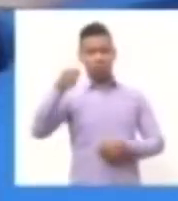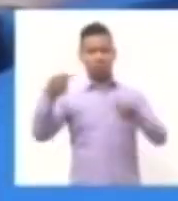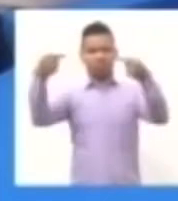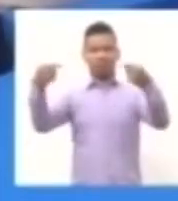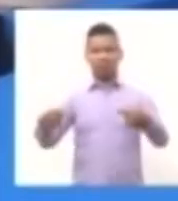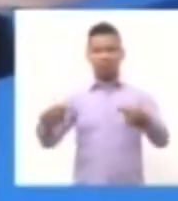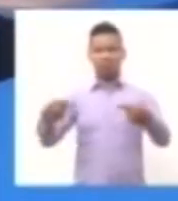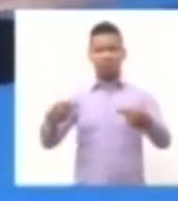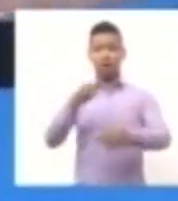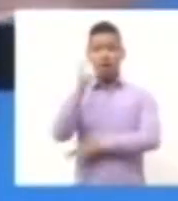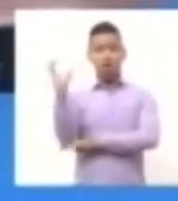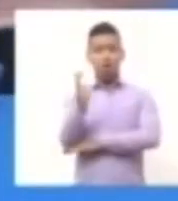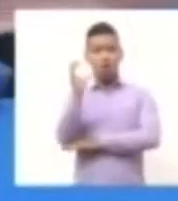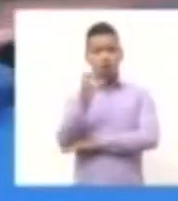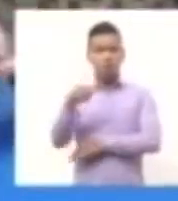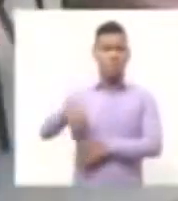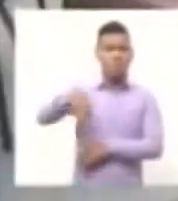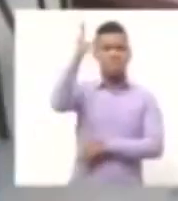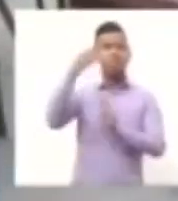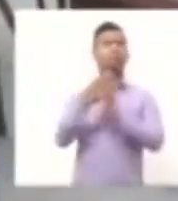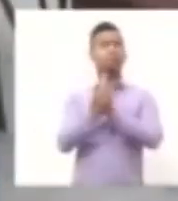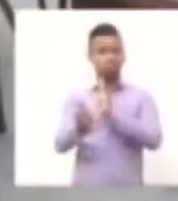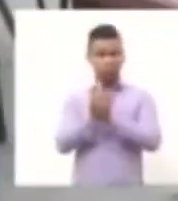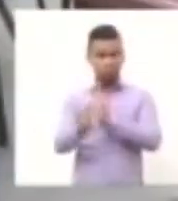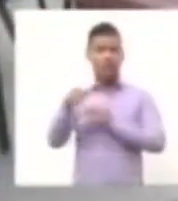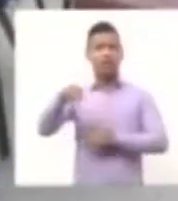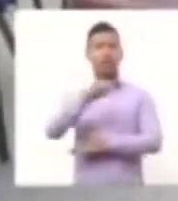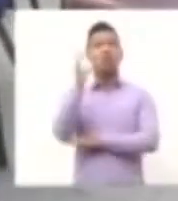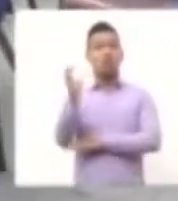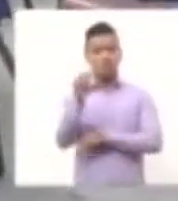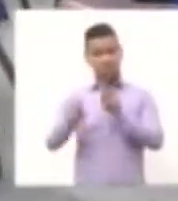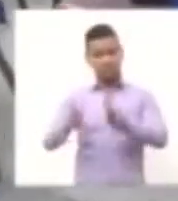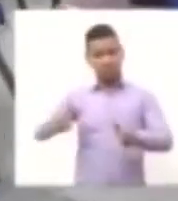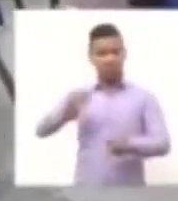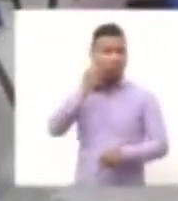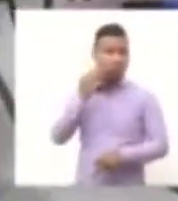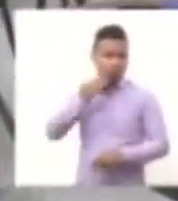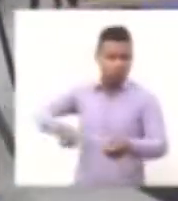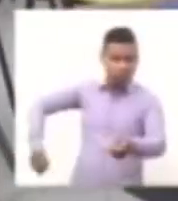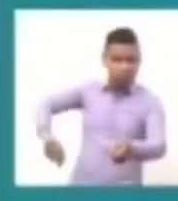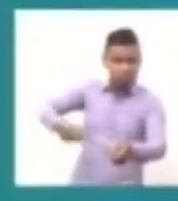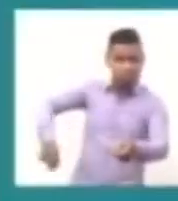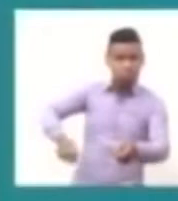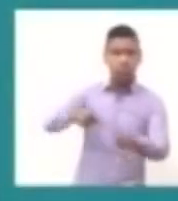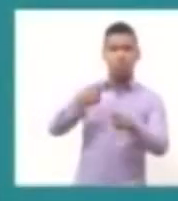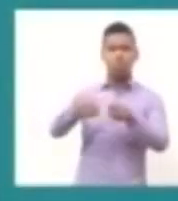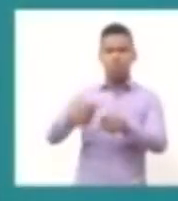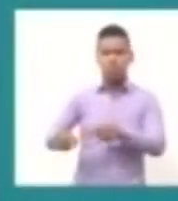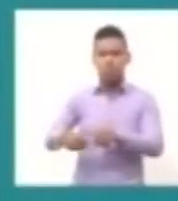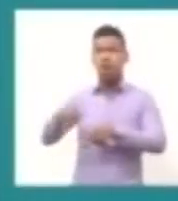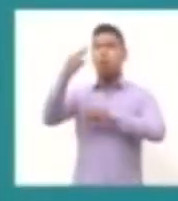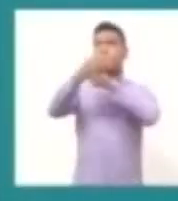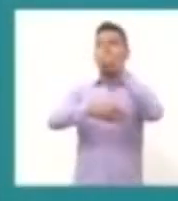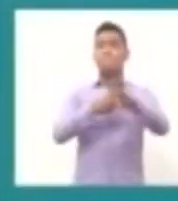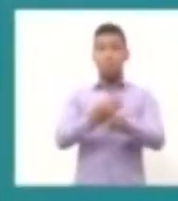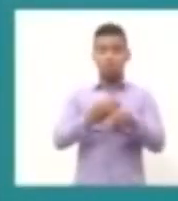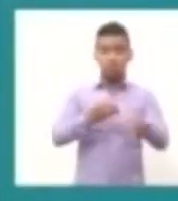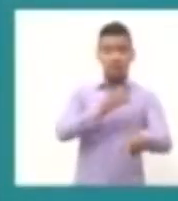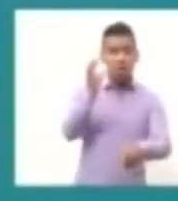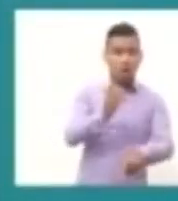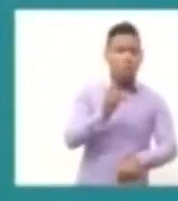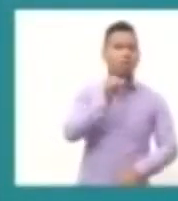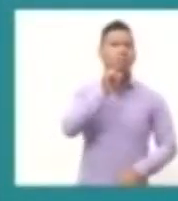de los países potencia en esta disciplina, títulos panamericanos y buenas calificaciones mundiales, entre otros